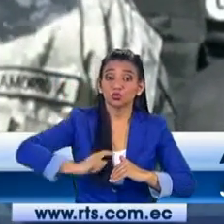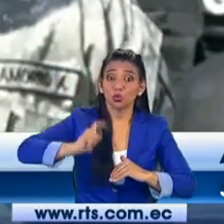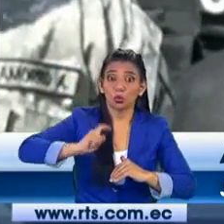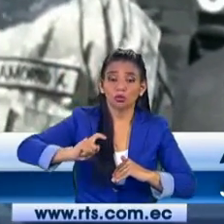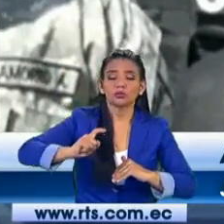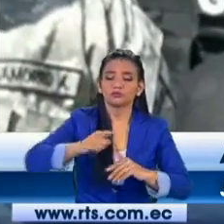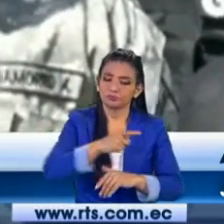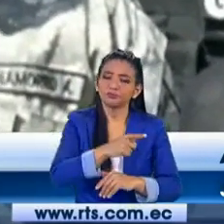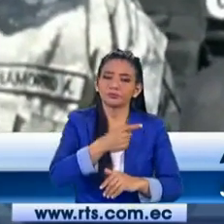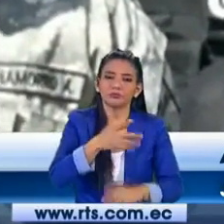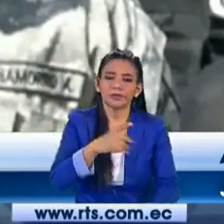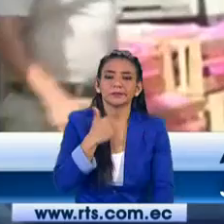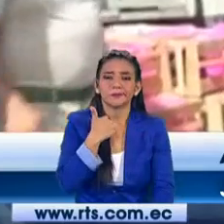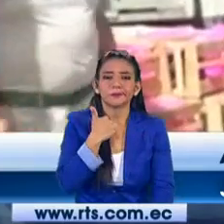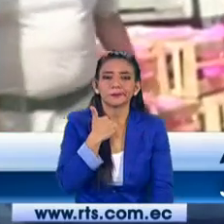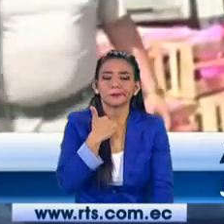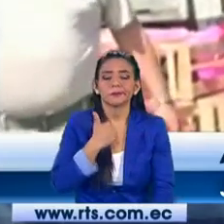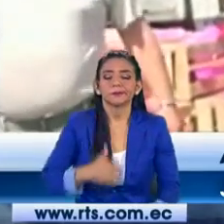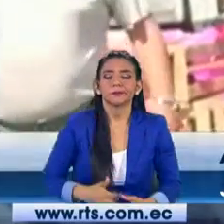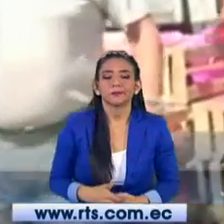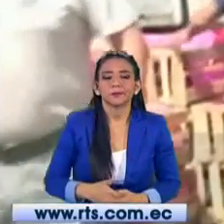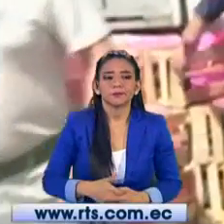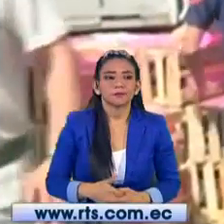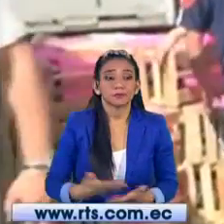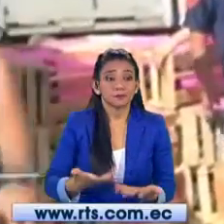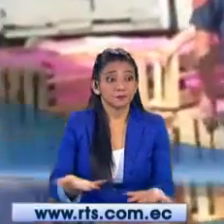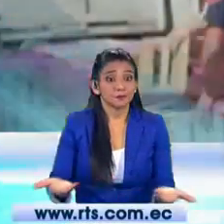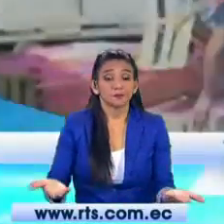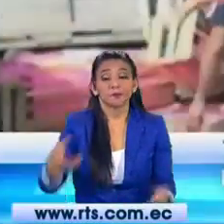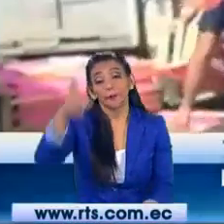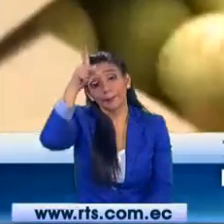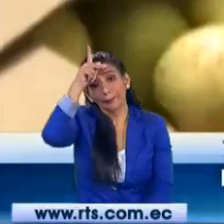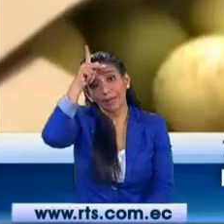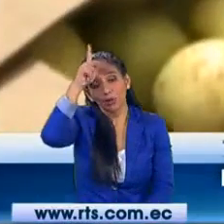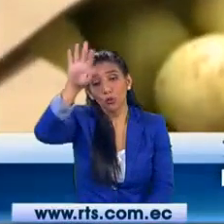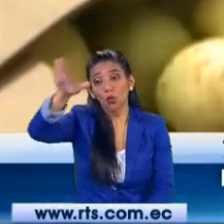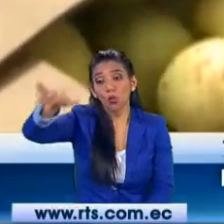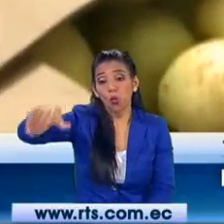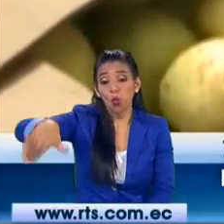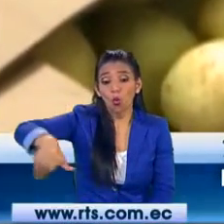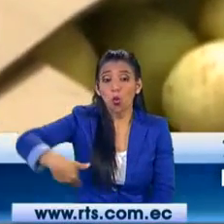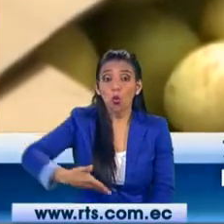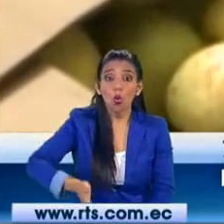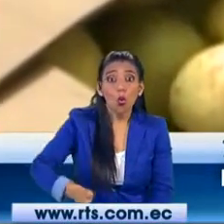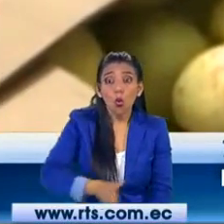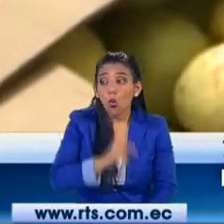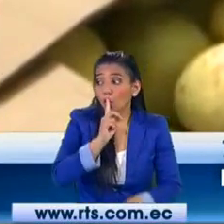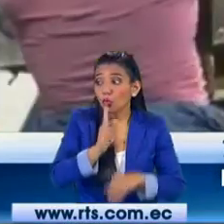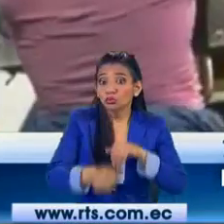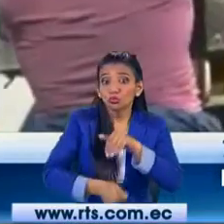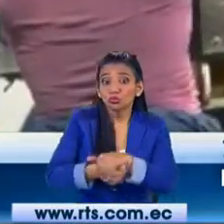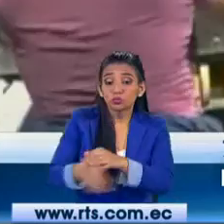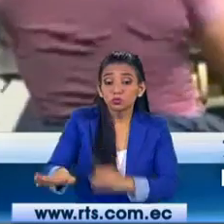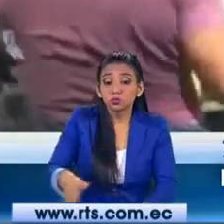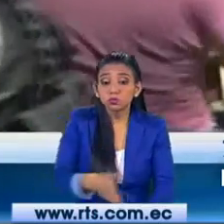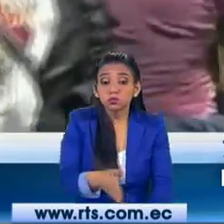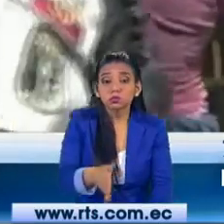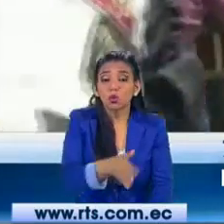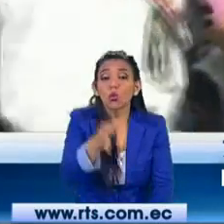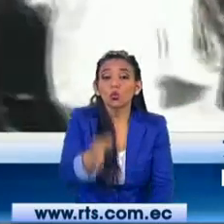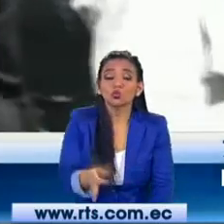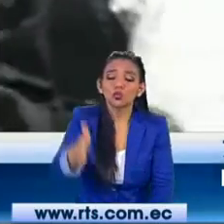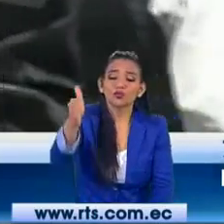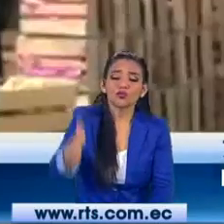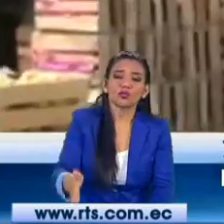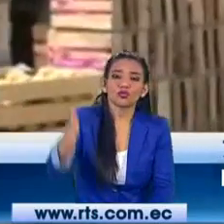nos encontraríamos ante un delito aduanero. La mercadería de procedencia peruana habría ingresado por caminos irregulares que existen en la frontera